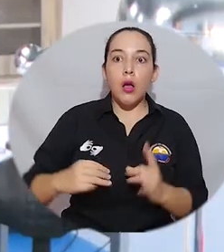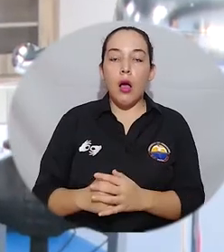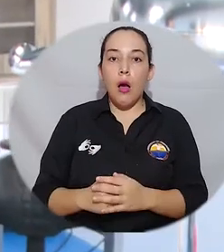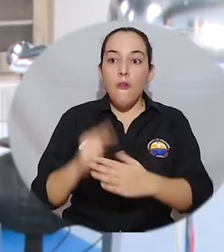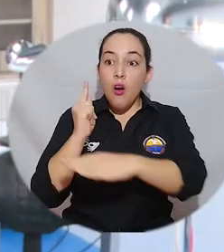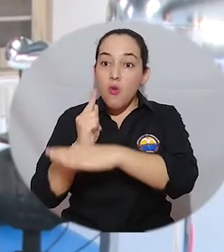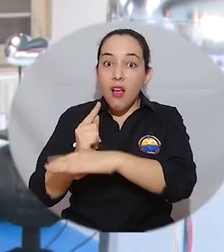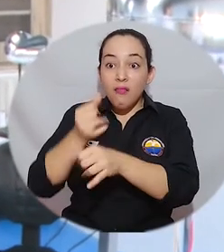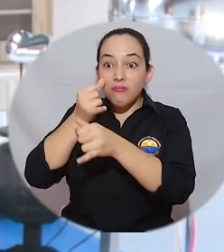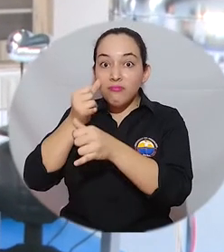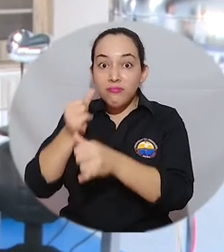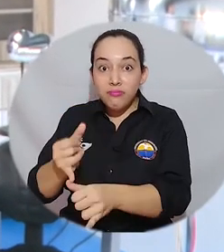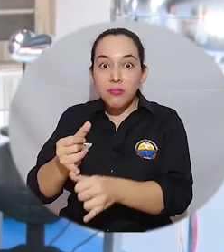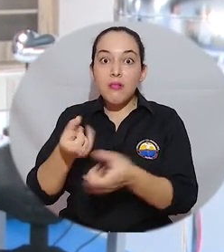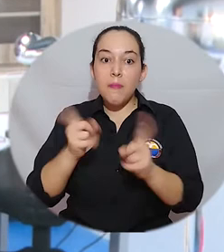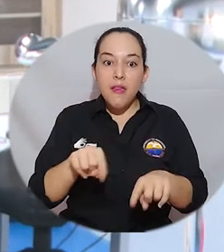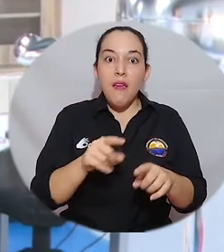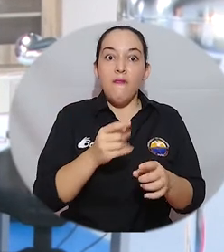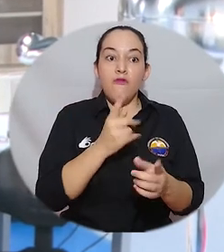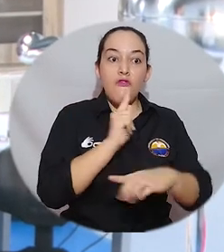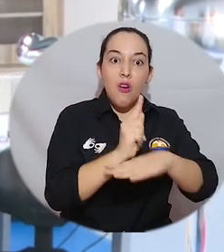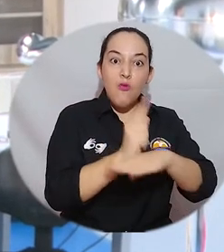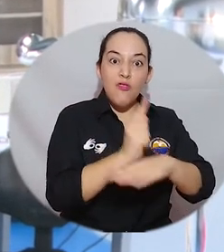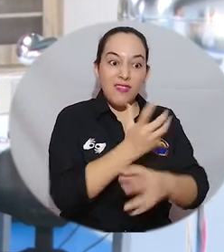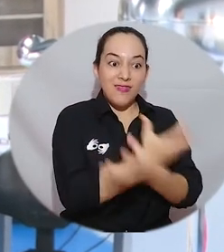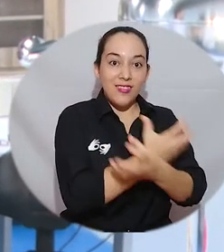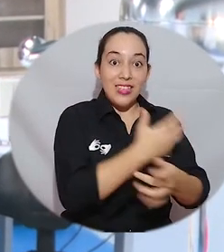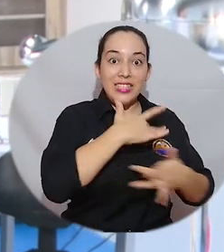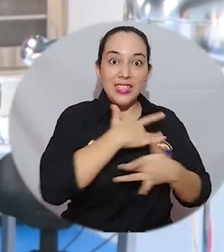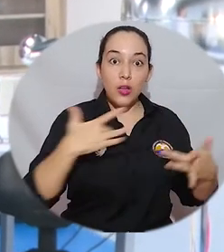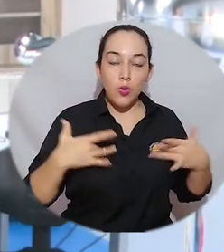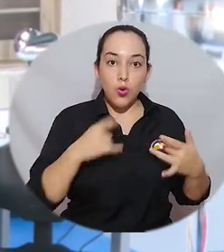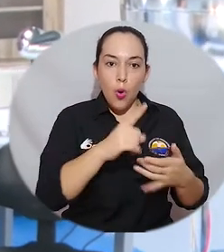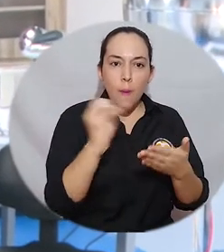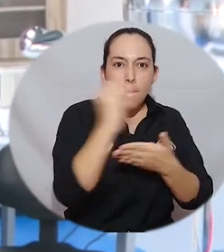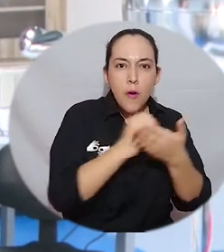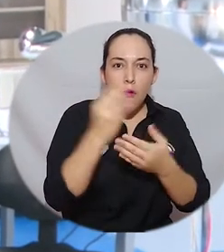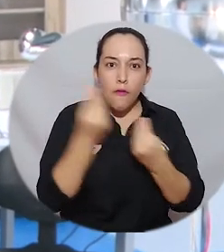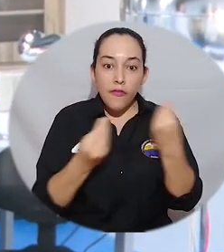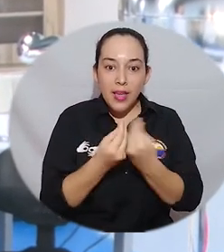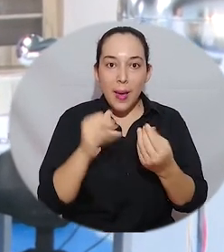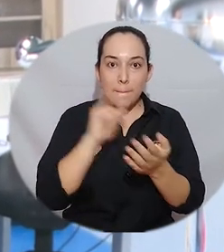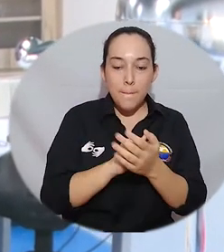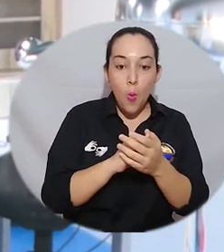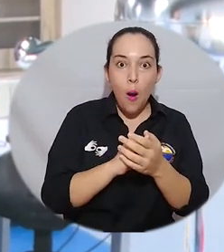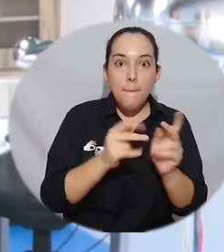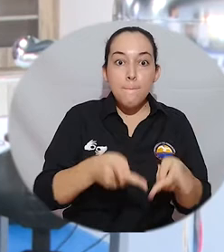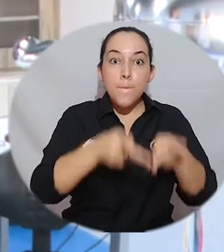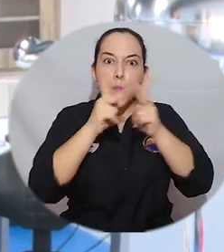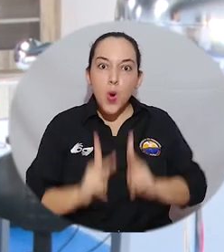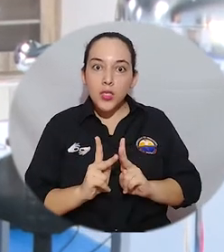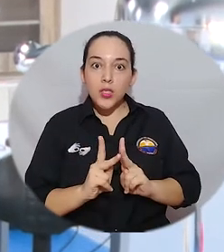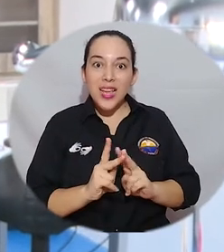Un hito en la historia contemporánea de la universidad, tanto para la Facultad de Ingeniería como para la Facultad de Ciencias de la Salud, porque